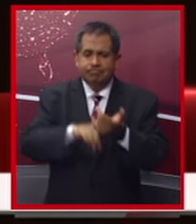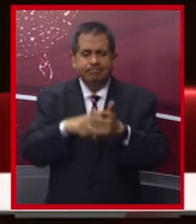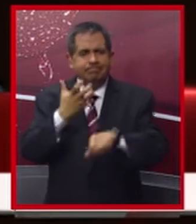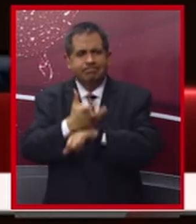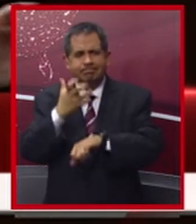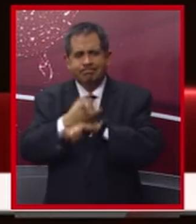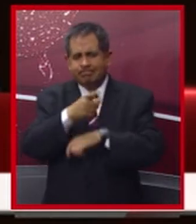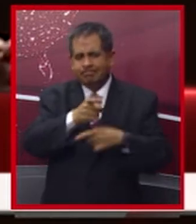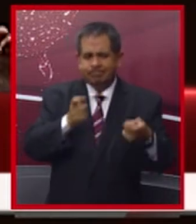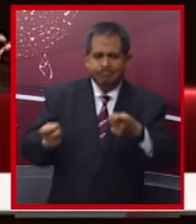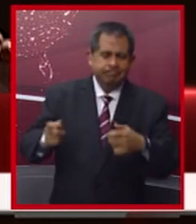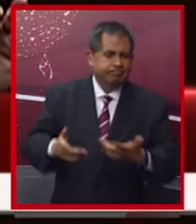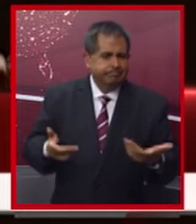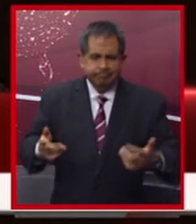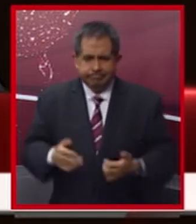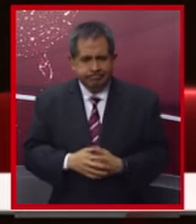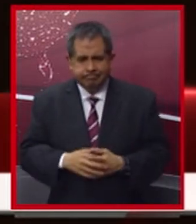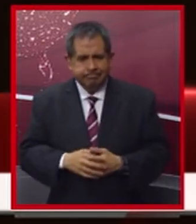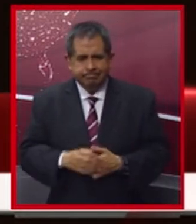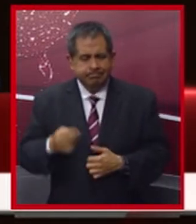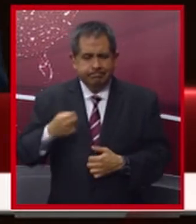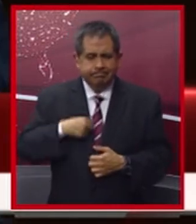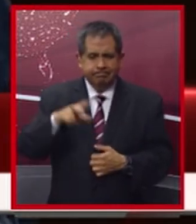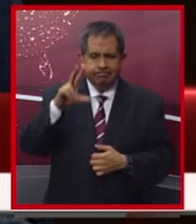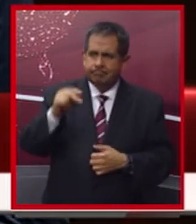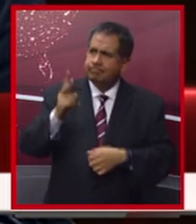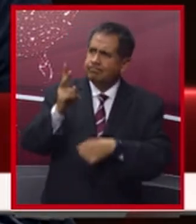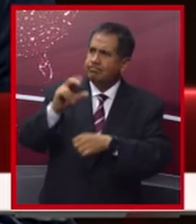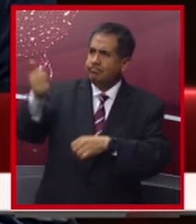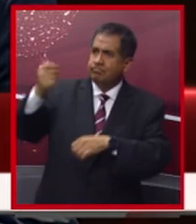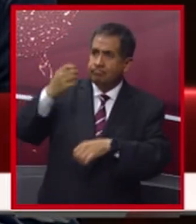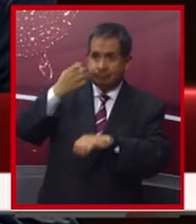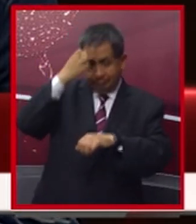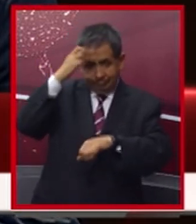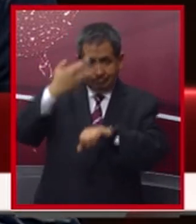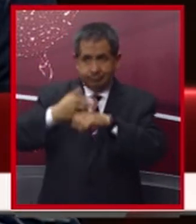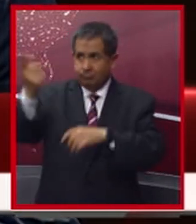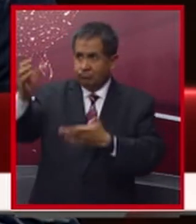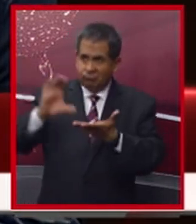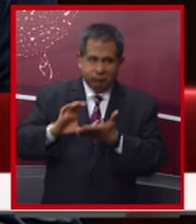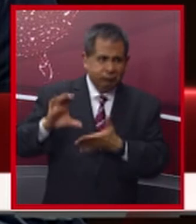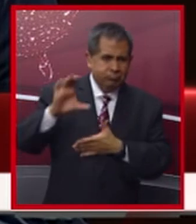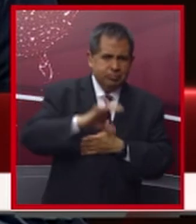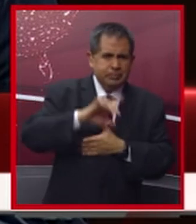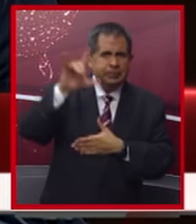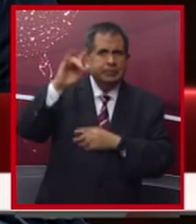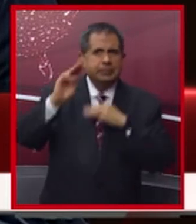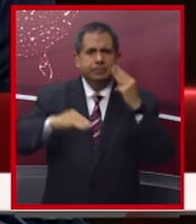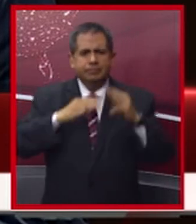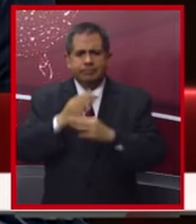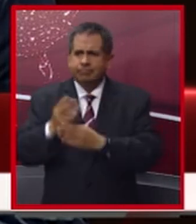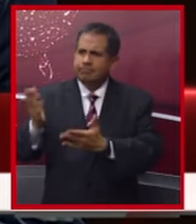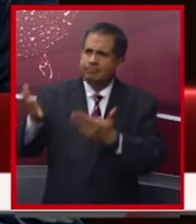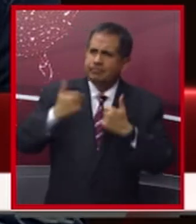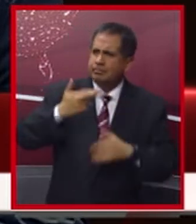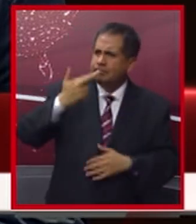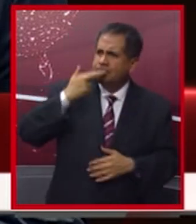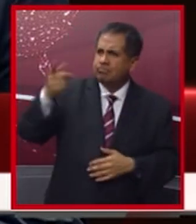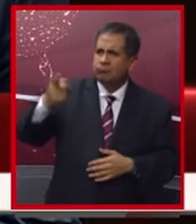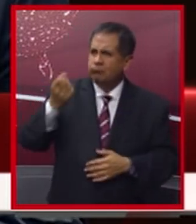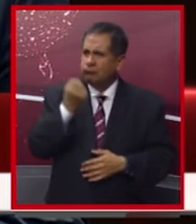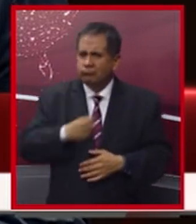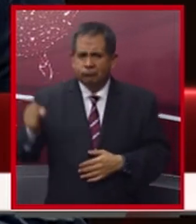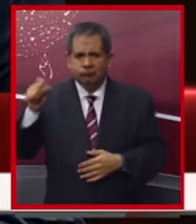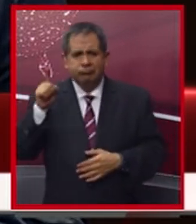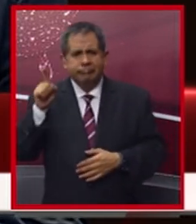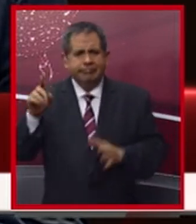Unidos. No vamos a invitar a la inversión extranjera a las grandes aerolíneas del mundo, a las que mejores prácticas tienen,